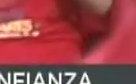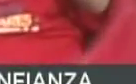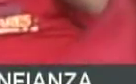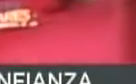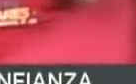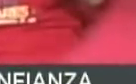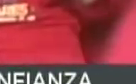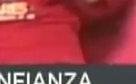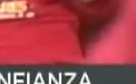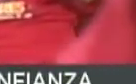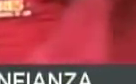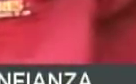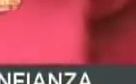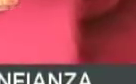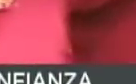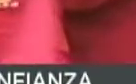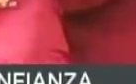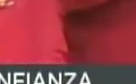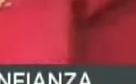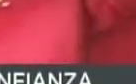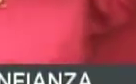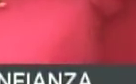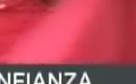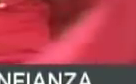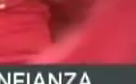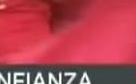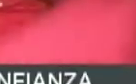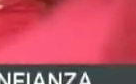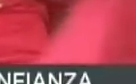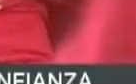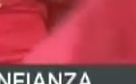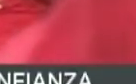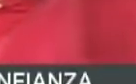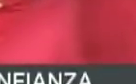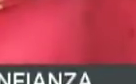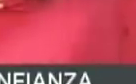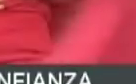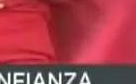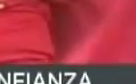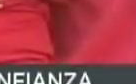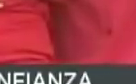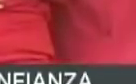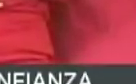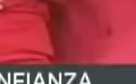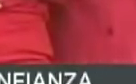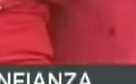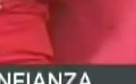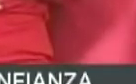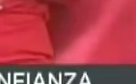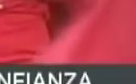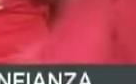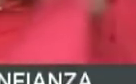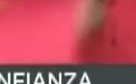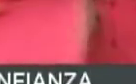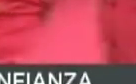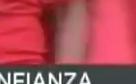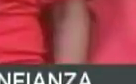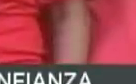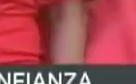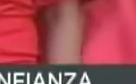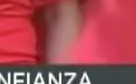recorrido para volverle a decir a aquellos que nos adversan que